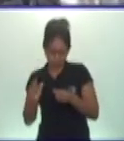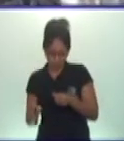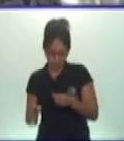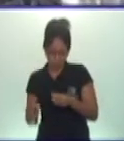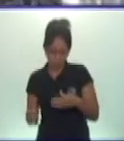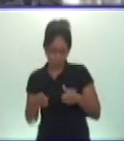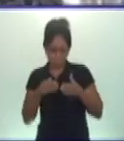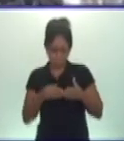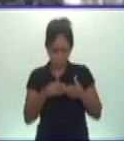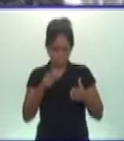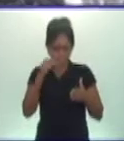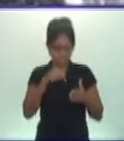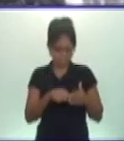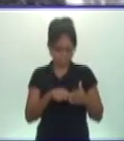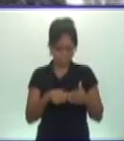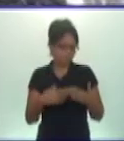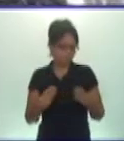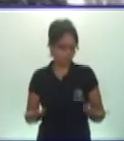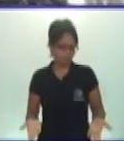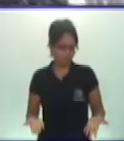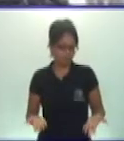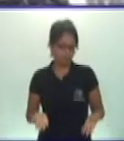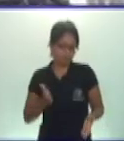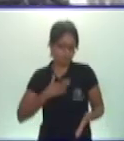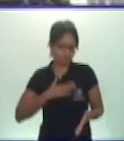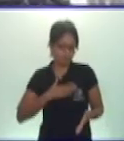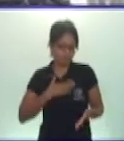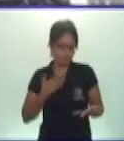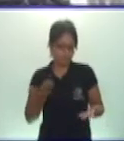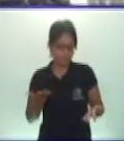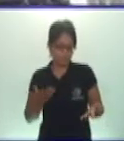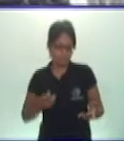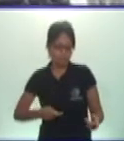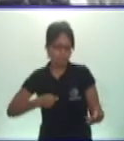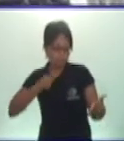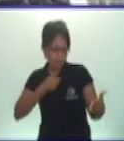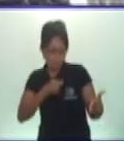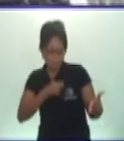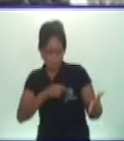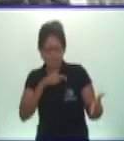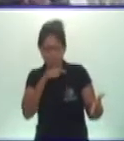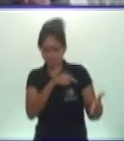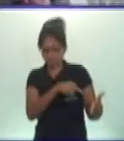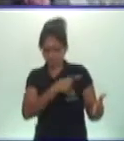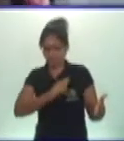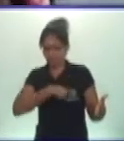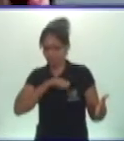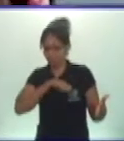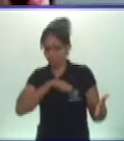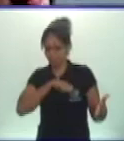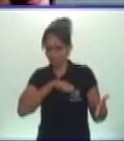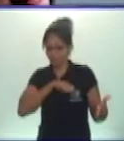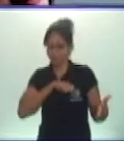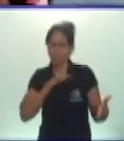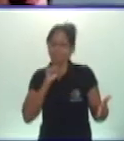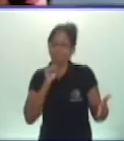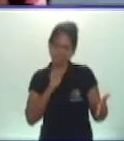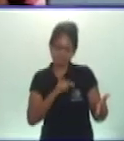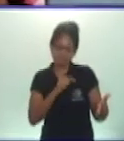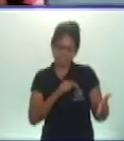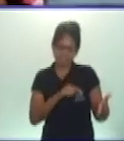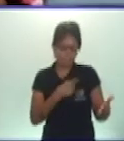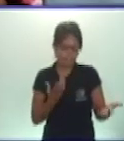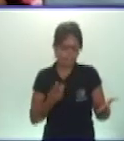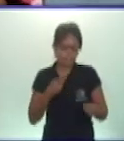patente para asaltar navíos españoles y por eso a esas patentes se le llamó patente de